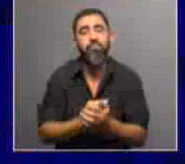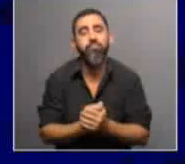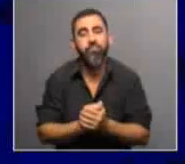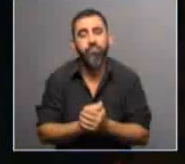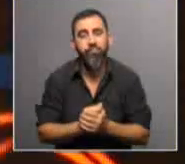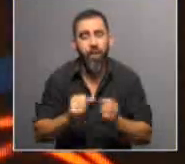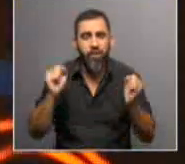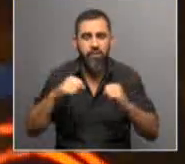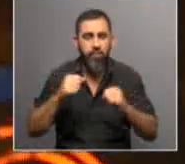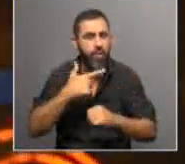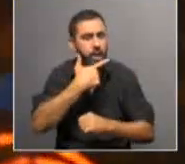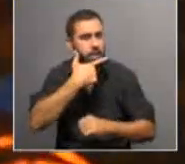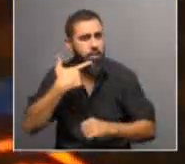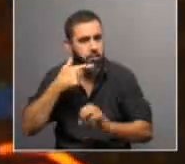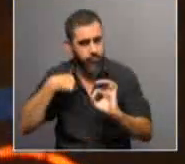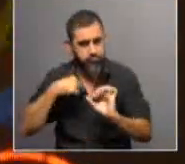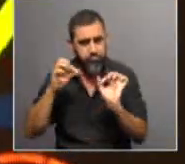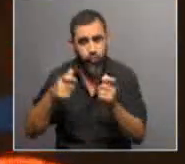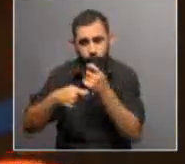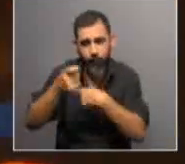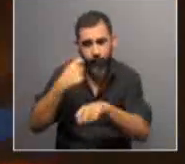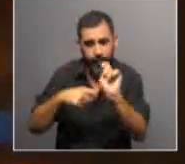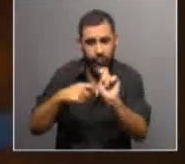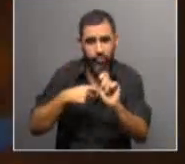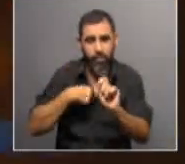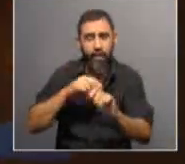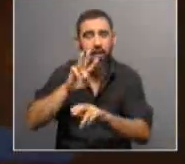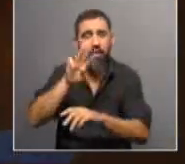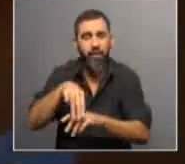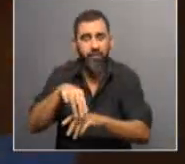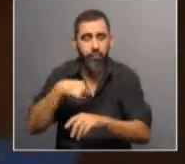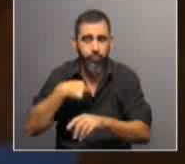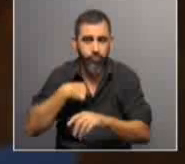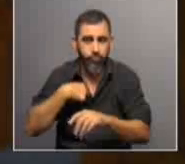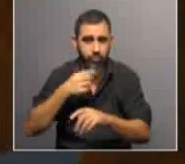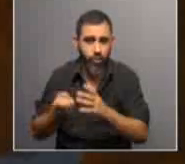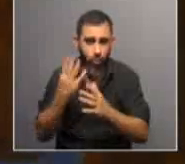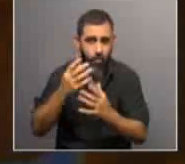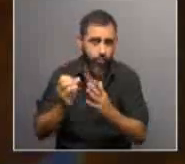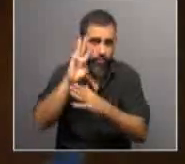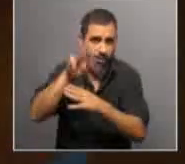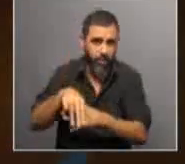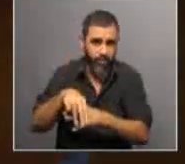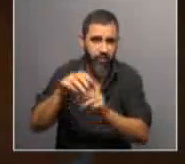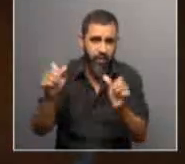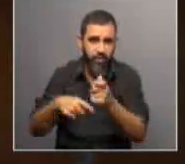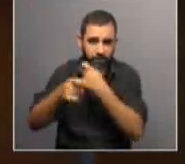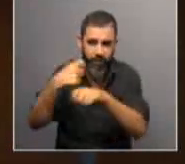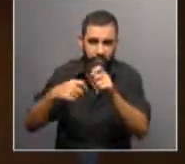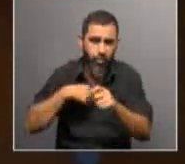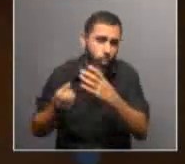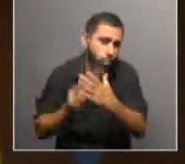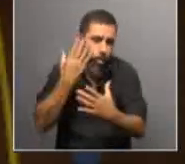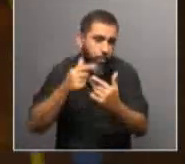Es una cerveza muy rica, yo estoy vendiendo desde mi cuenta de Instagram, que yo creé una página. Sí, yo hago